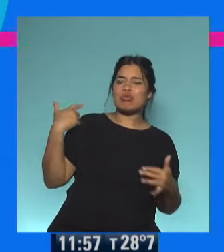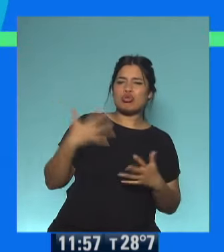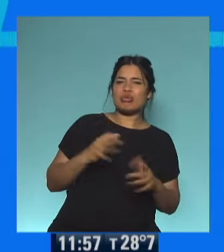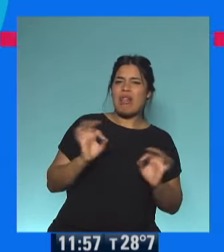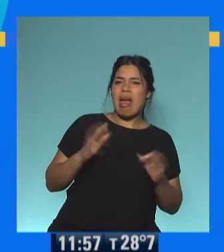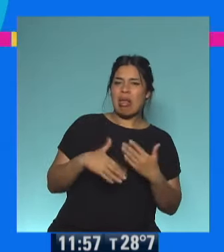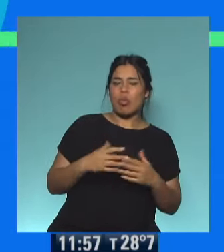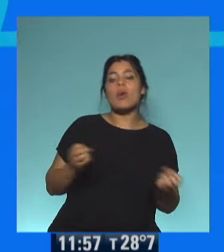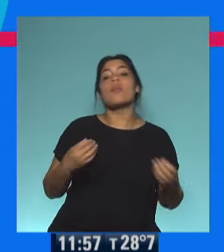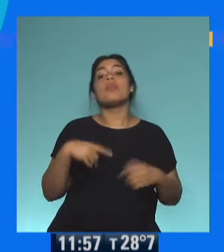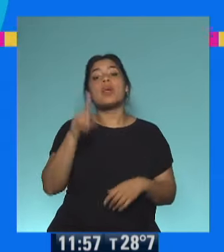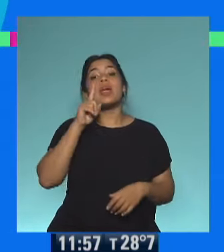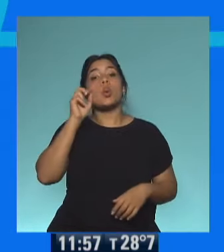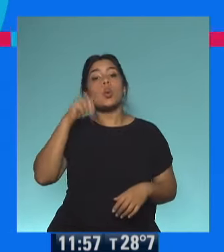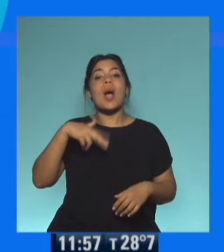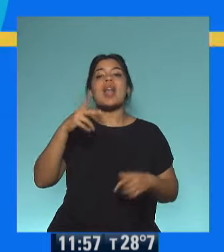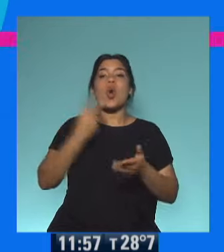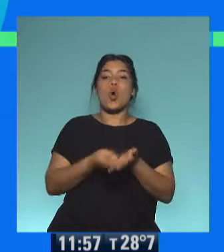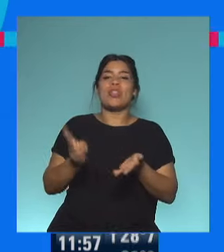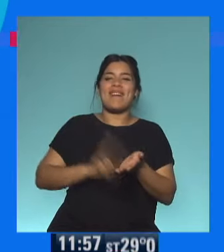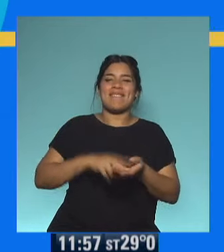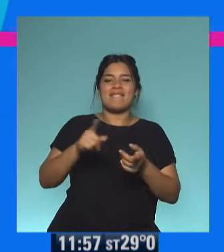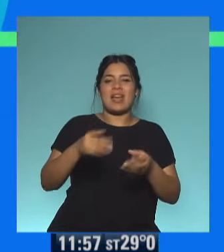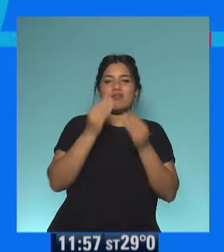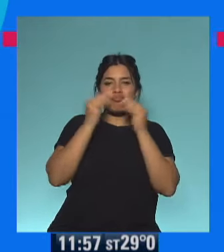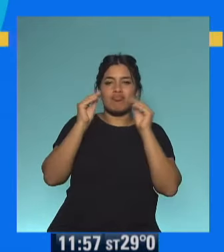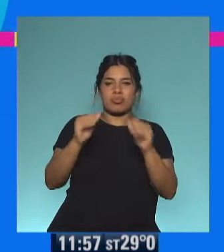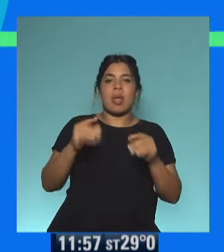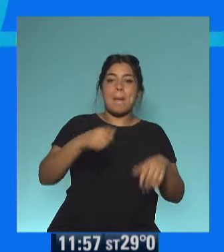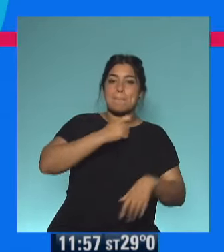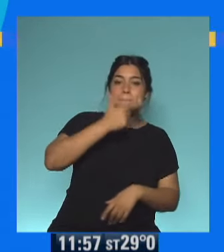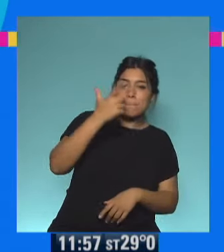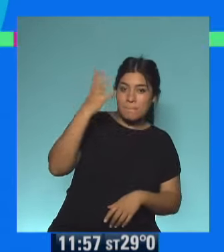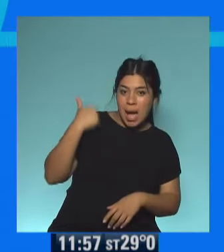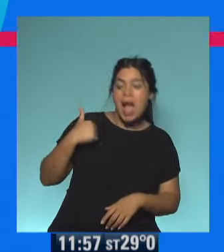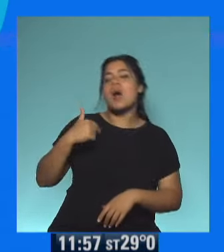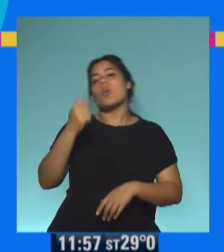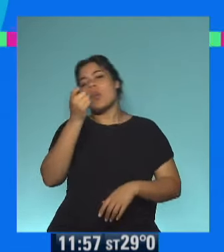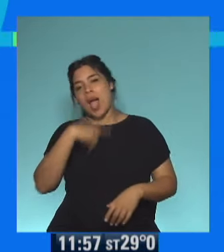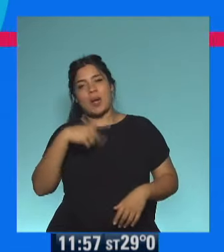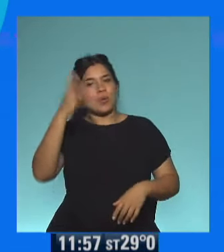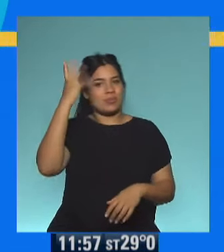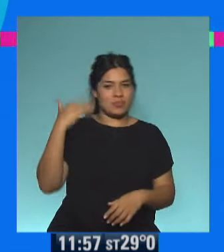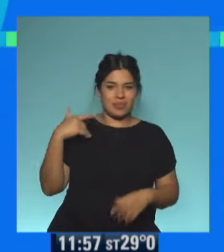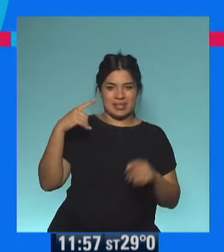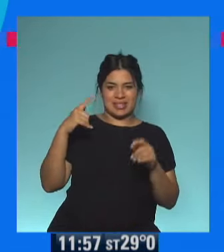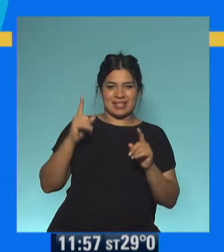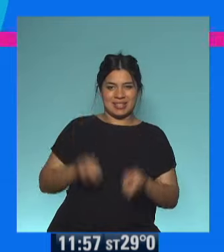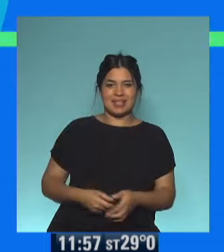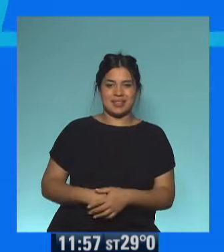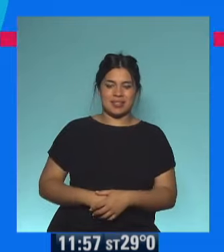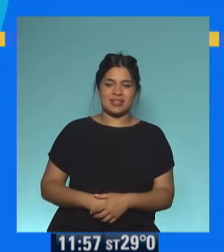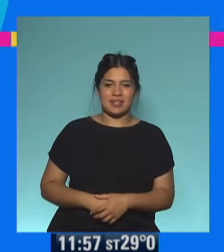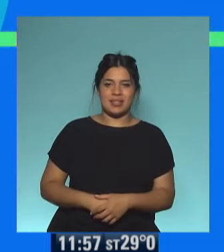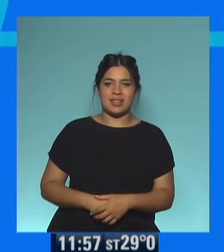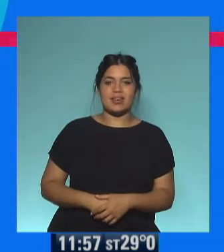Telmo, de nuevo, besosos, Mau, Aus y Serio Julia. ¡Jugando al Shenga! Sí, muy bueno con el Shenga ahí también. ¿Cuántas